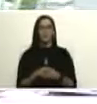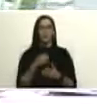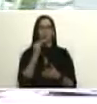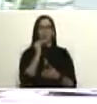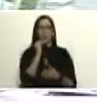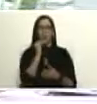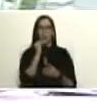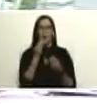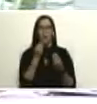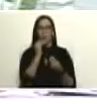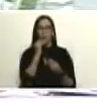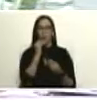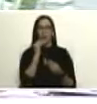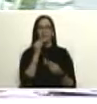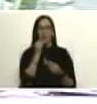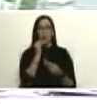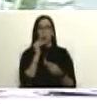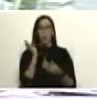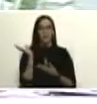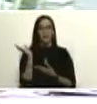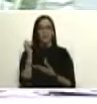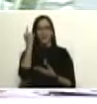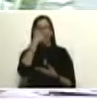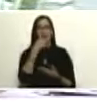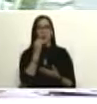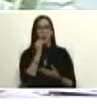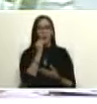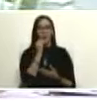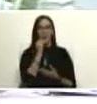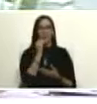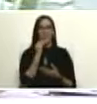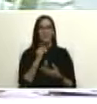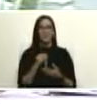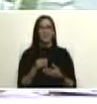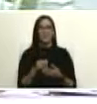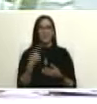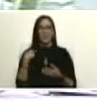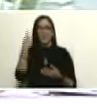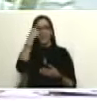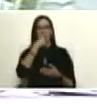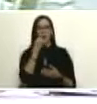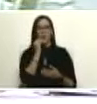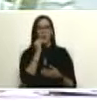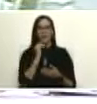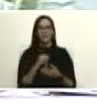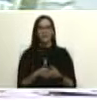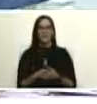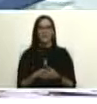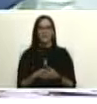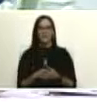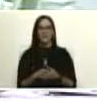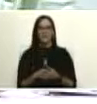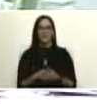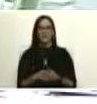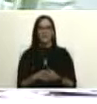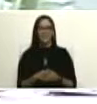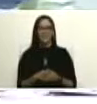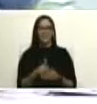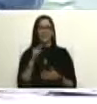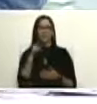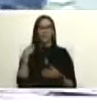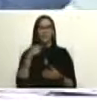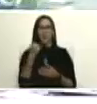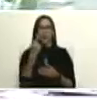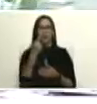joven, muy joven, ese sí, mira, tiene cara de joven. Muchacho, ¿tiene cara de joven? No, papá, si tú tienes